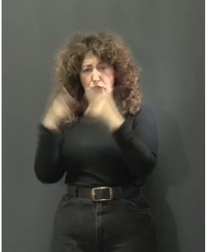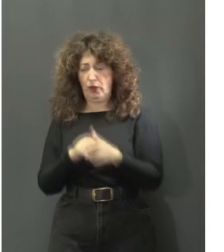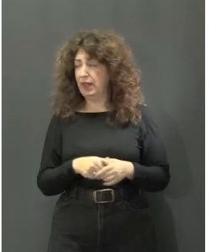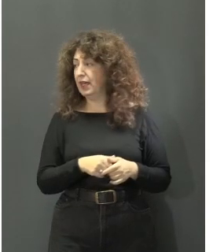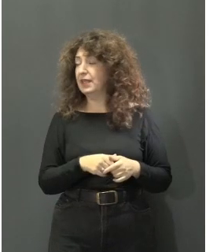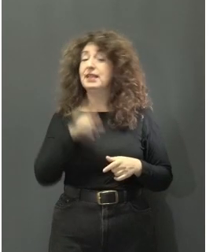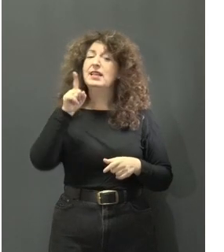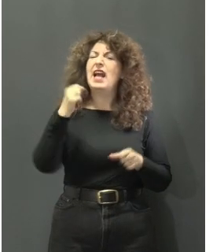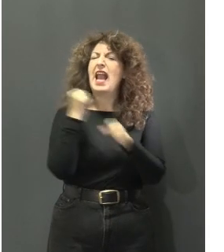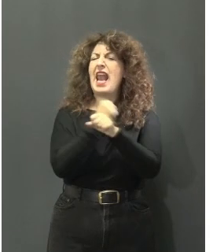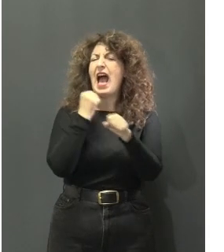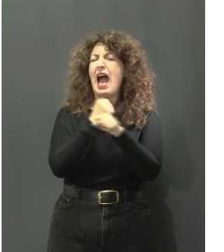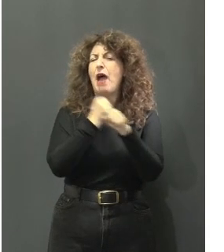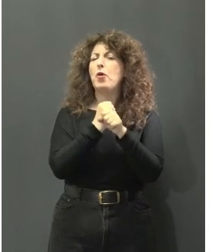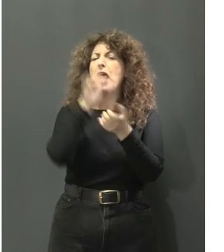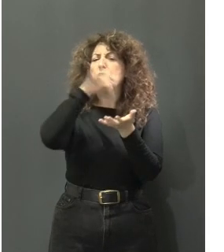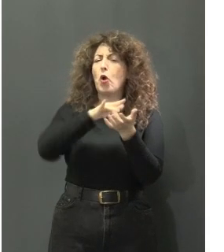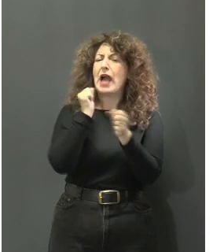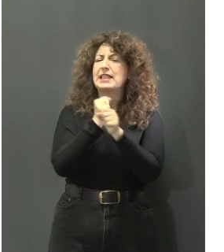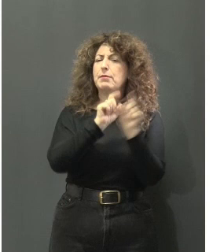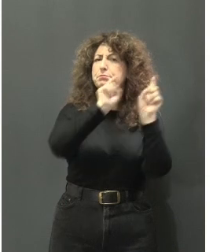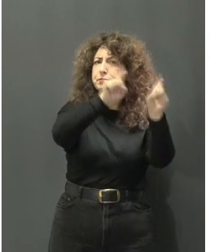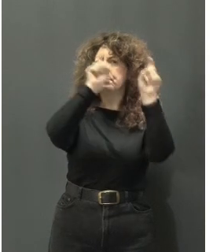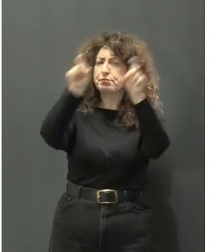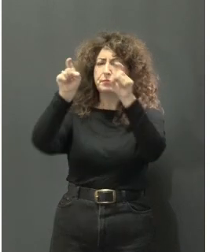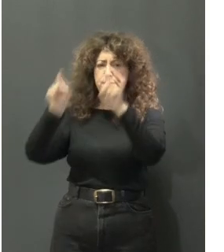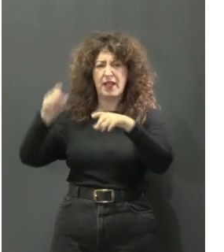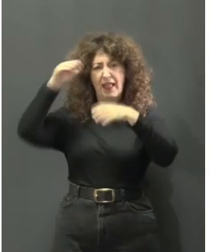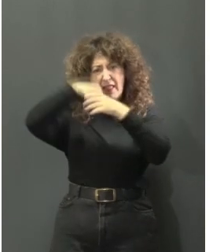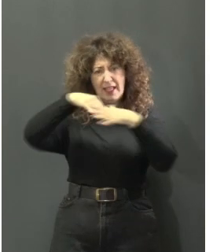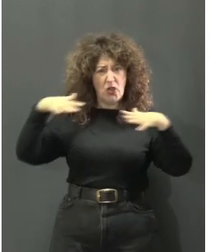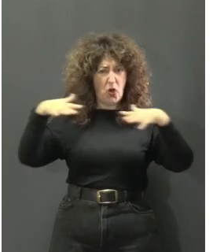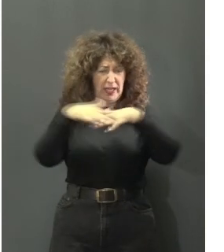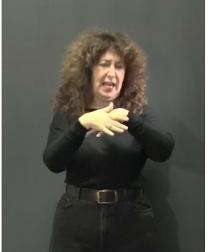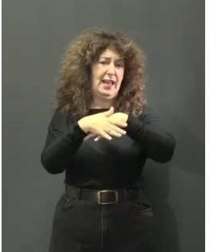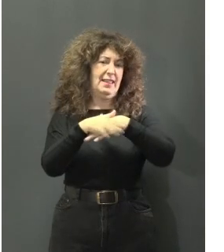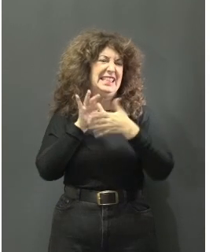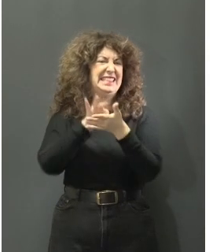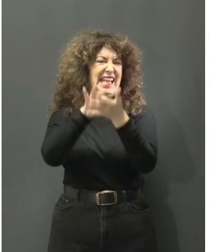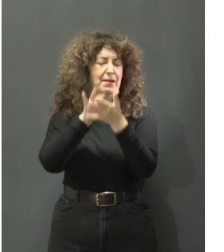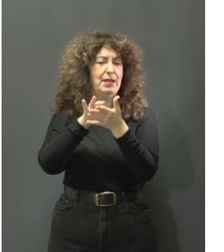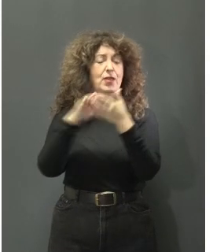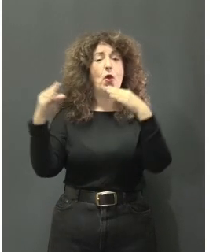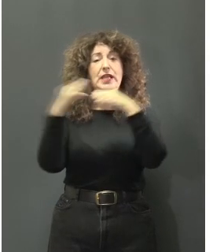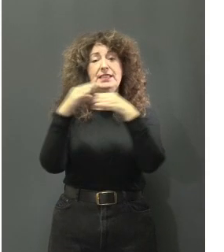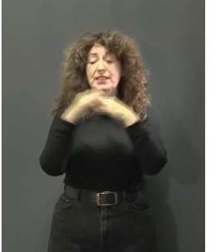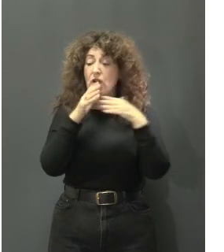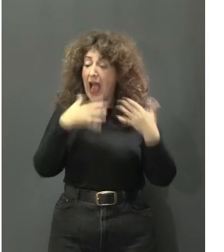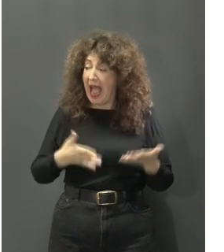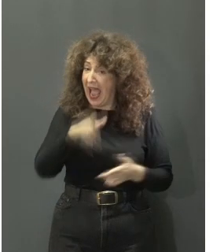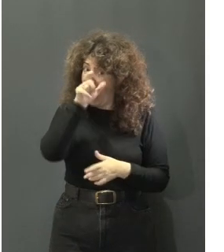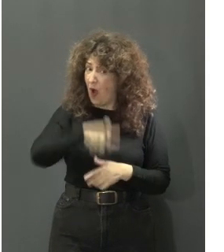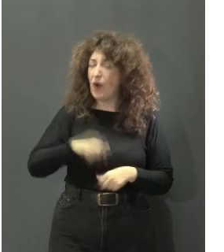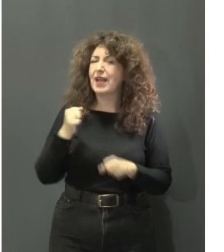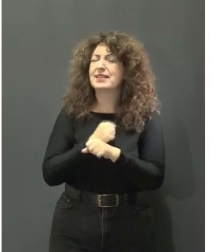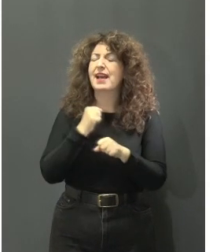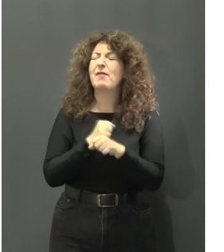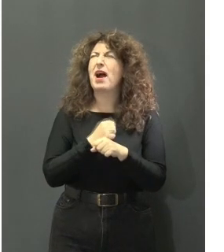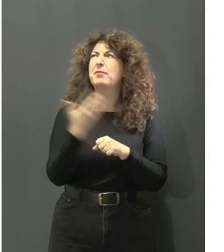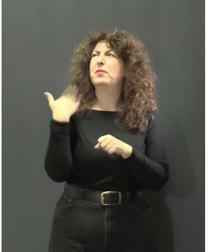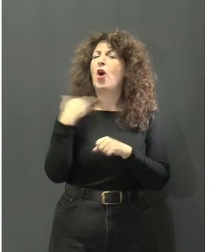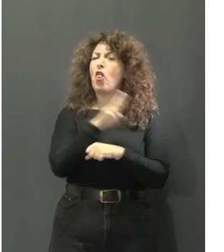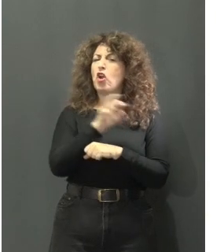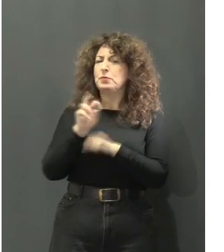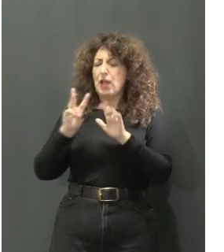actividad laboral en diferentes centros de la red de centros del Imserso, actualmente trabaja desde el año 2008